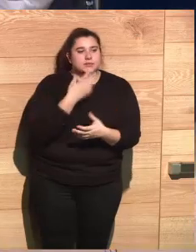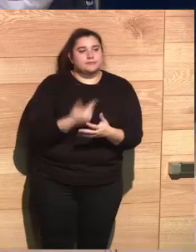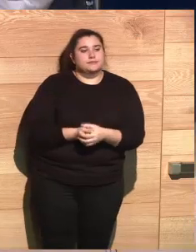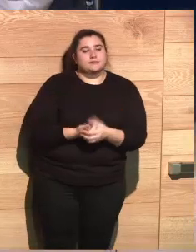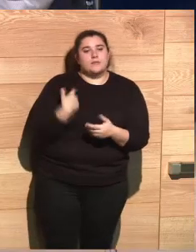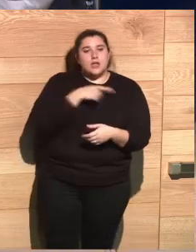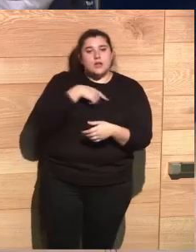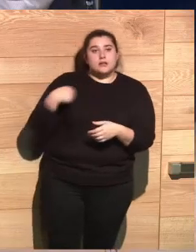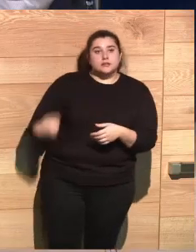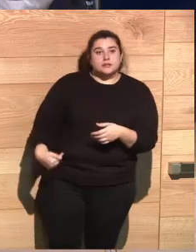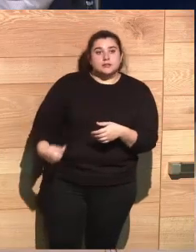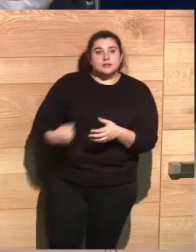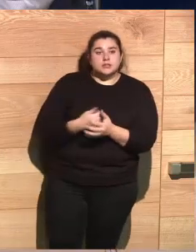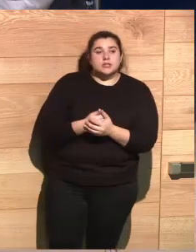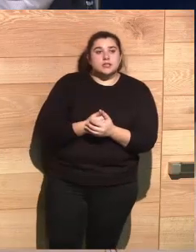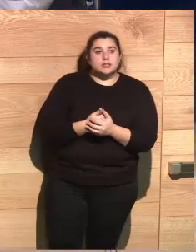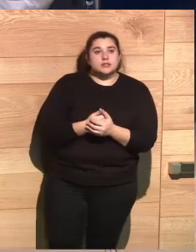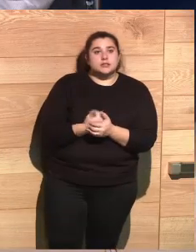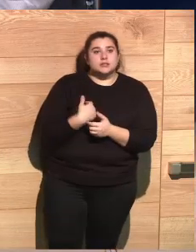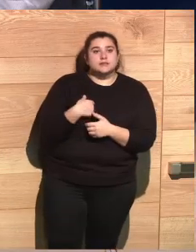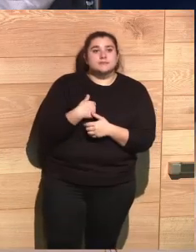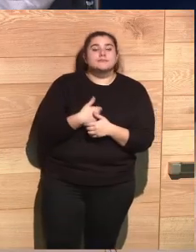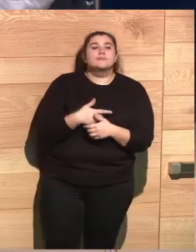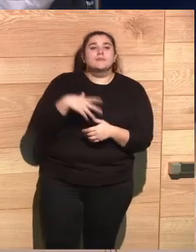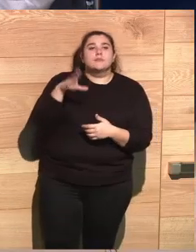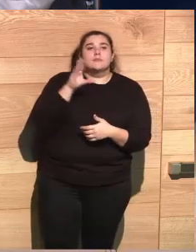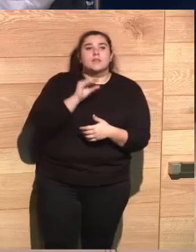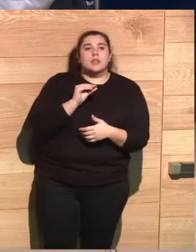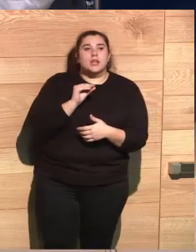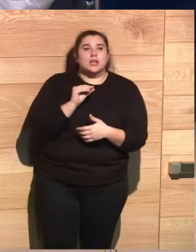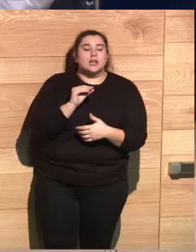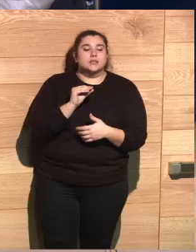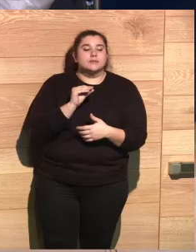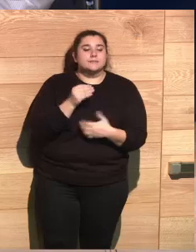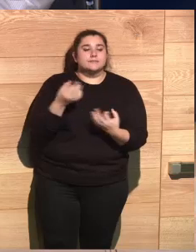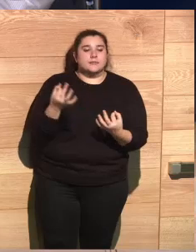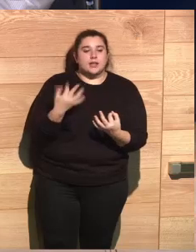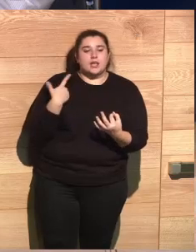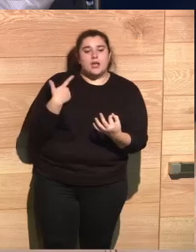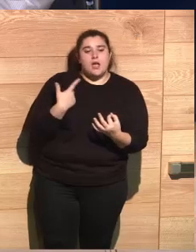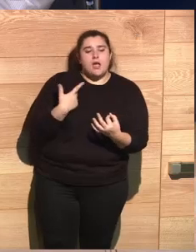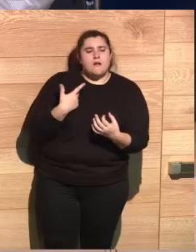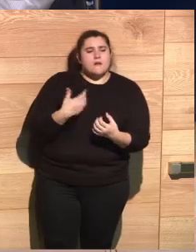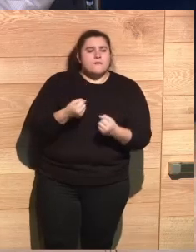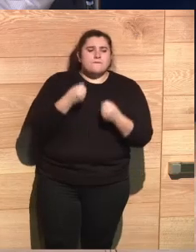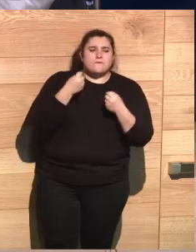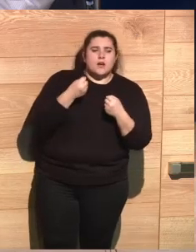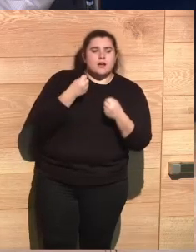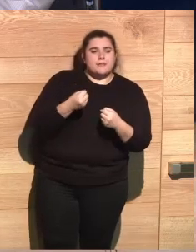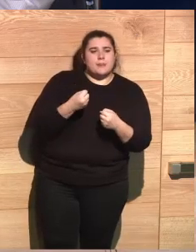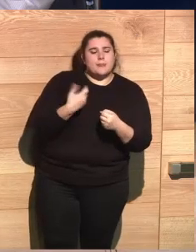que China está, podemos decir que ha entendido claramente el poder que pueden tener a nivel